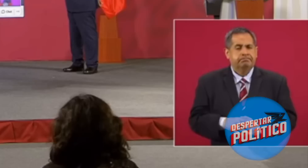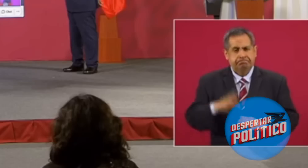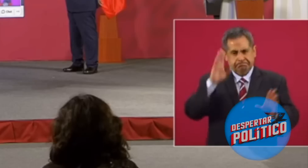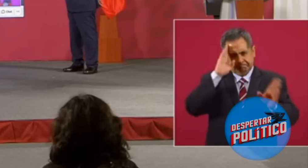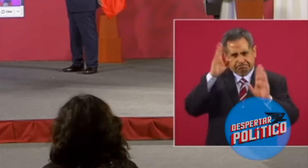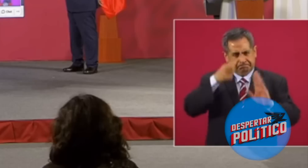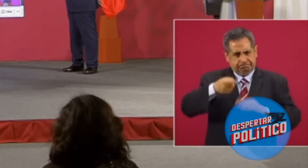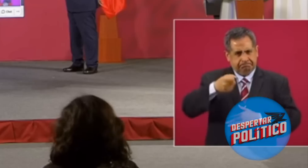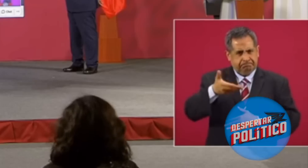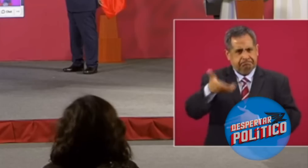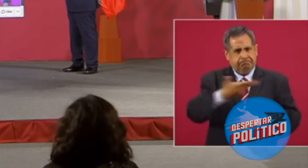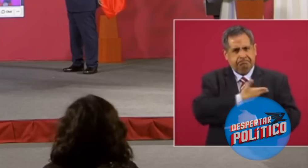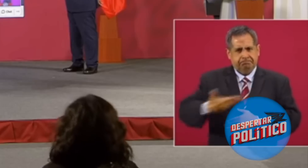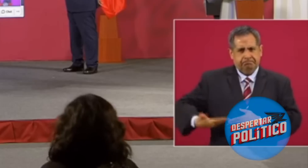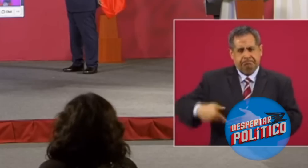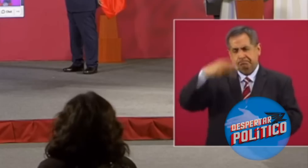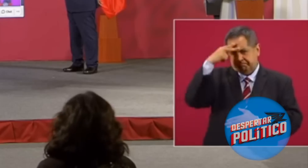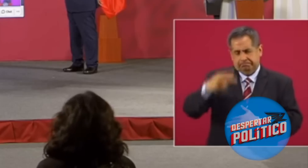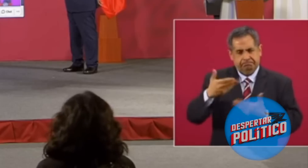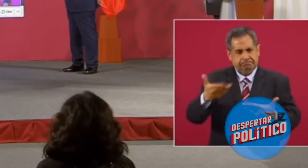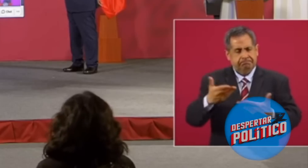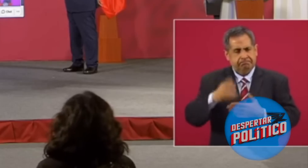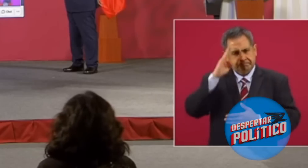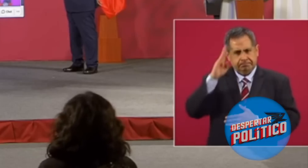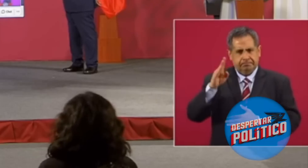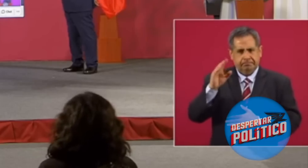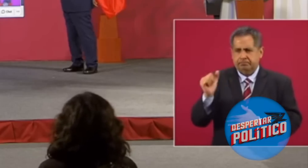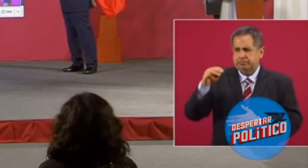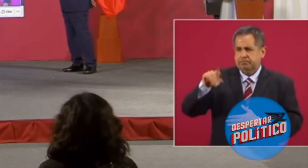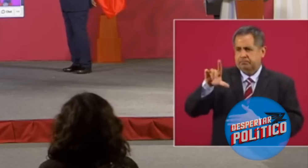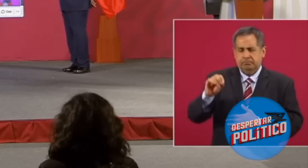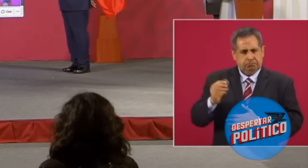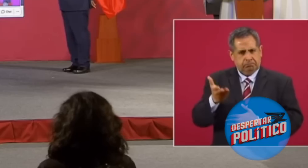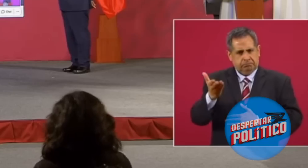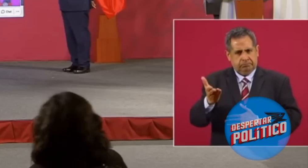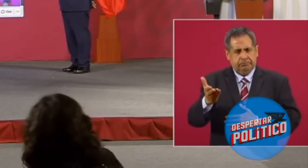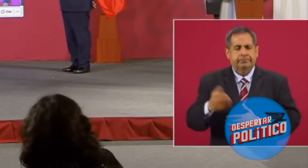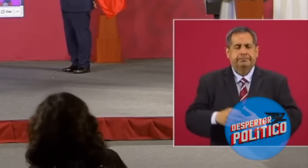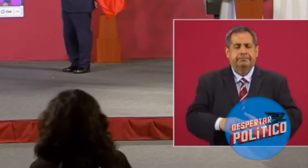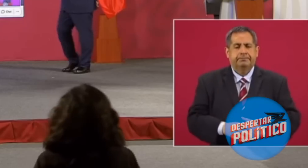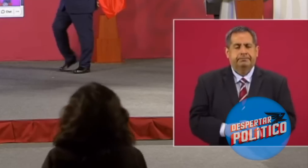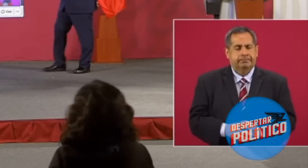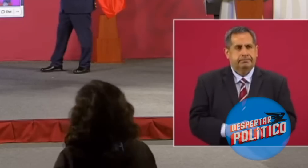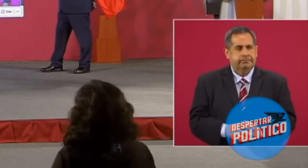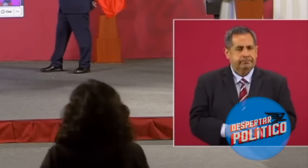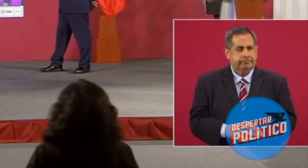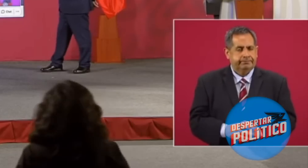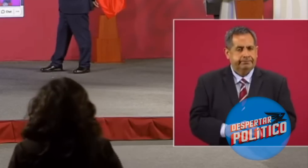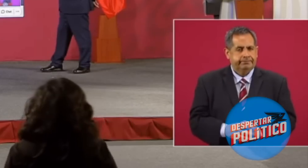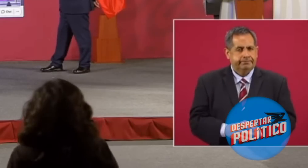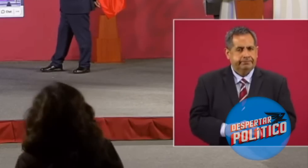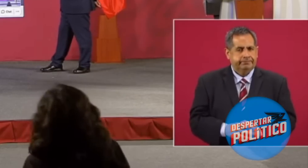Saludo al señor presidente de la República Mexicana, el señor Andrés Manuel López Obrador. to